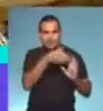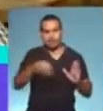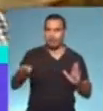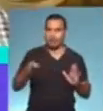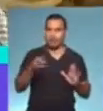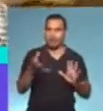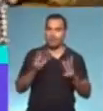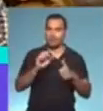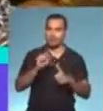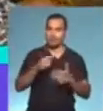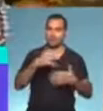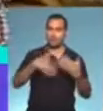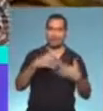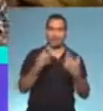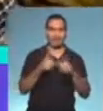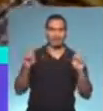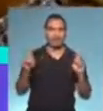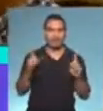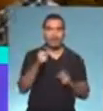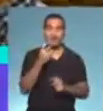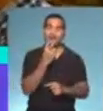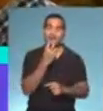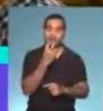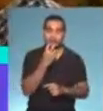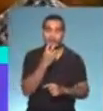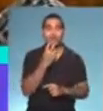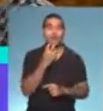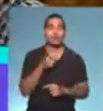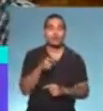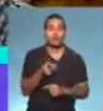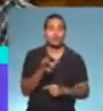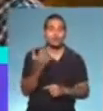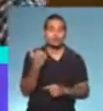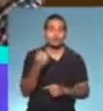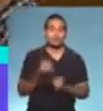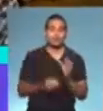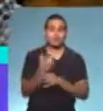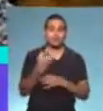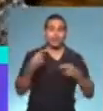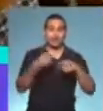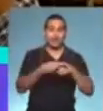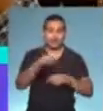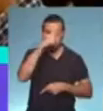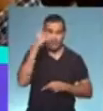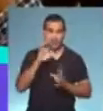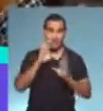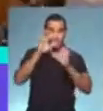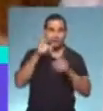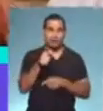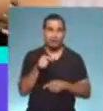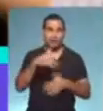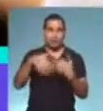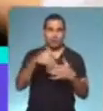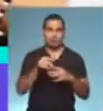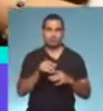manera en jugar al fútbol. Exacto. En Ferro, junto con Leo Knagnudel, que es el creador de la Liga Nacional de Básquet, le sacaba jugadores del